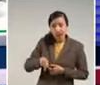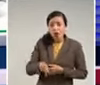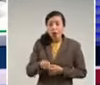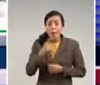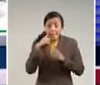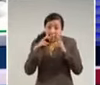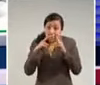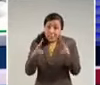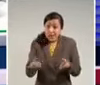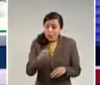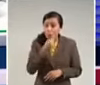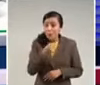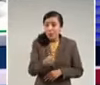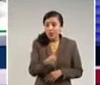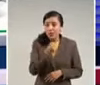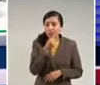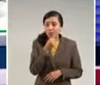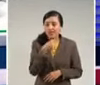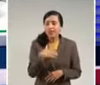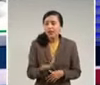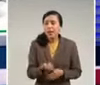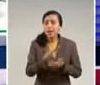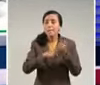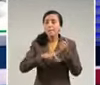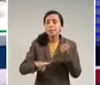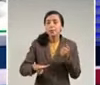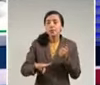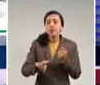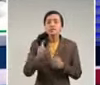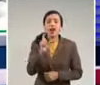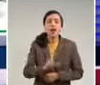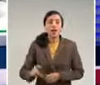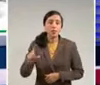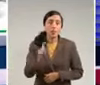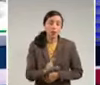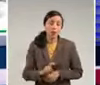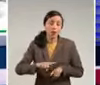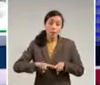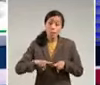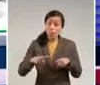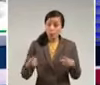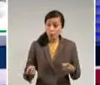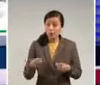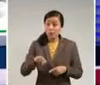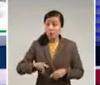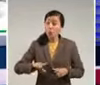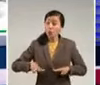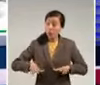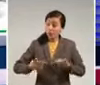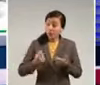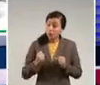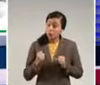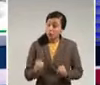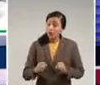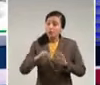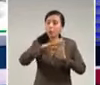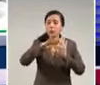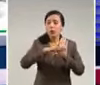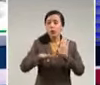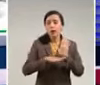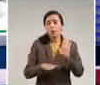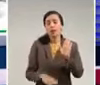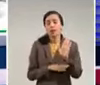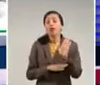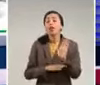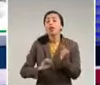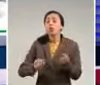vivo y directo con la provincia de Camagüey. Y es que a partir del estricto cumplimiento del programa de control epidemiológico